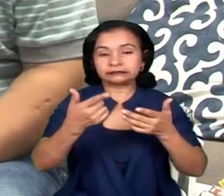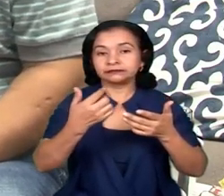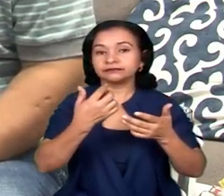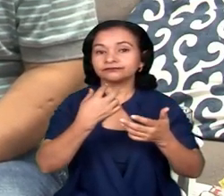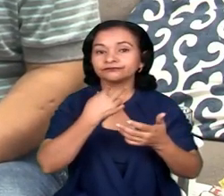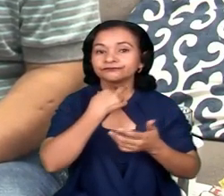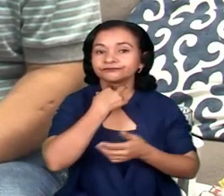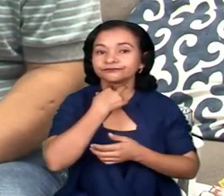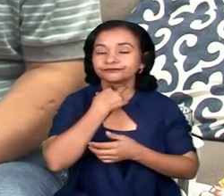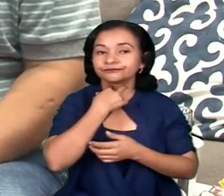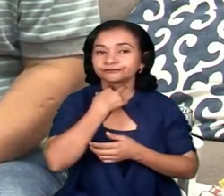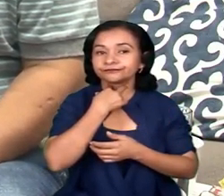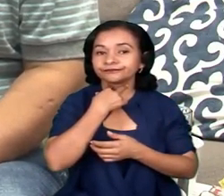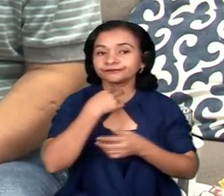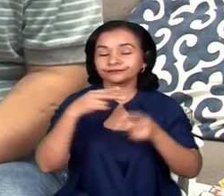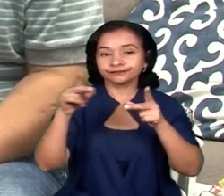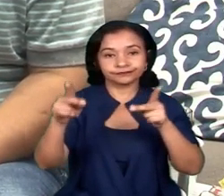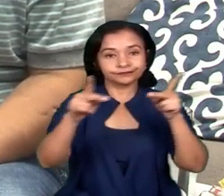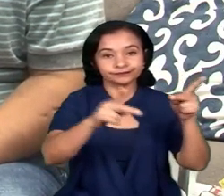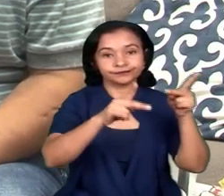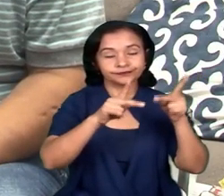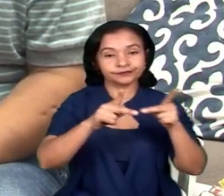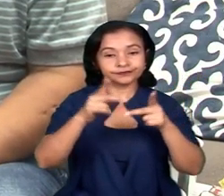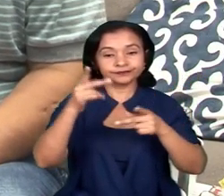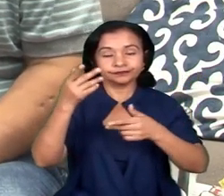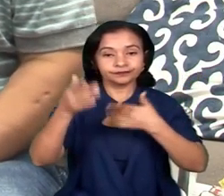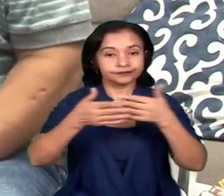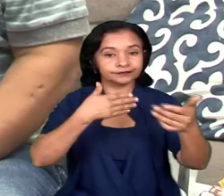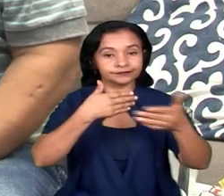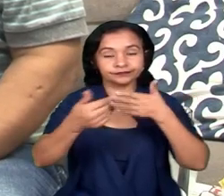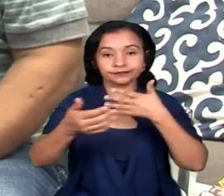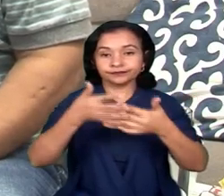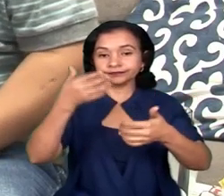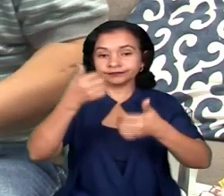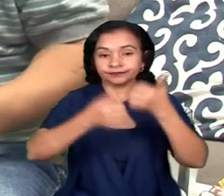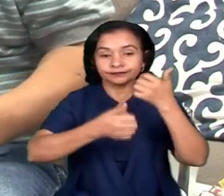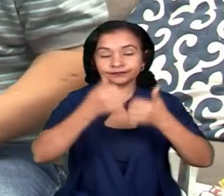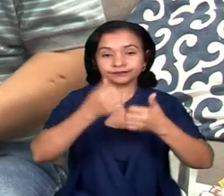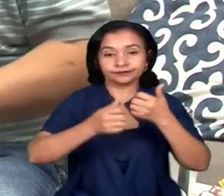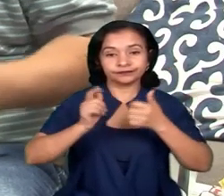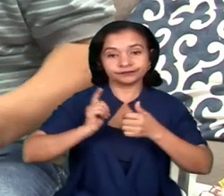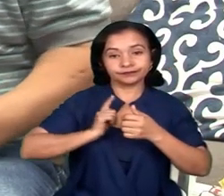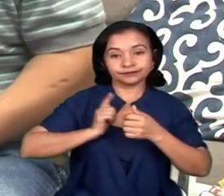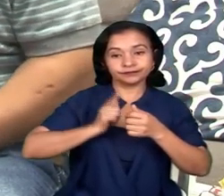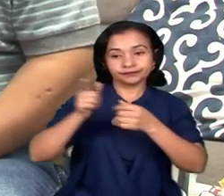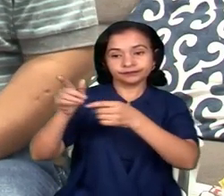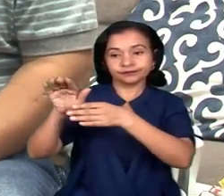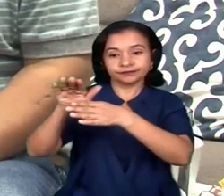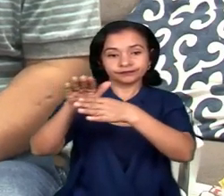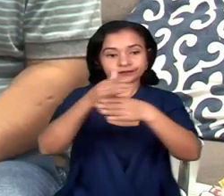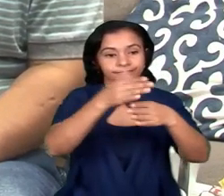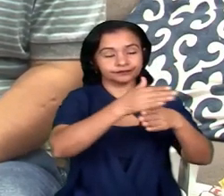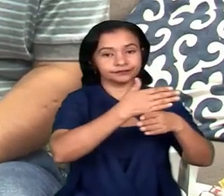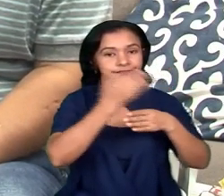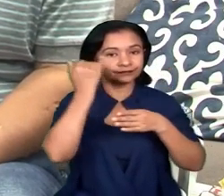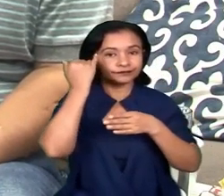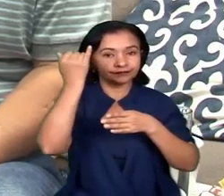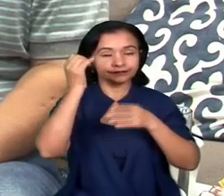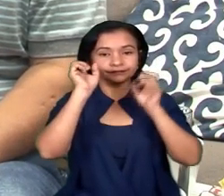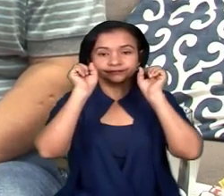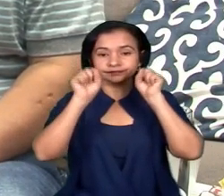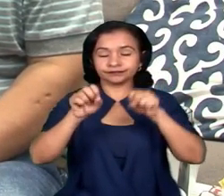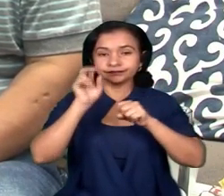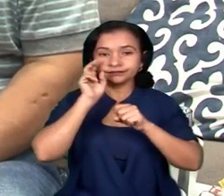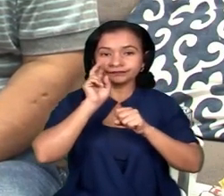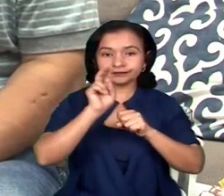situación. Porque creo que independientemente de los problemas que podamos tener de diferencia y que podamos ver de que